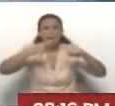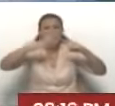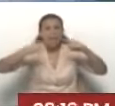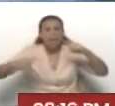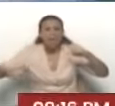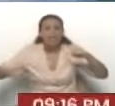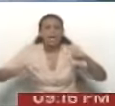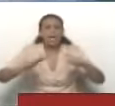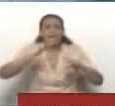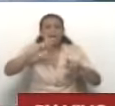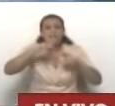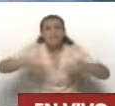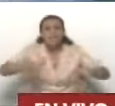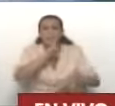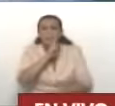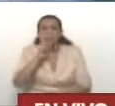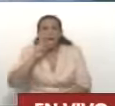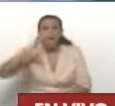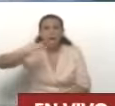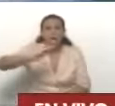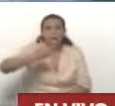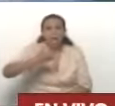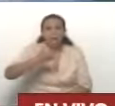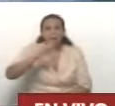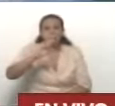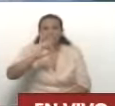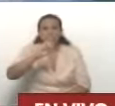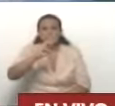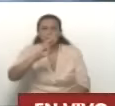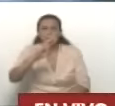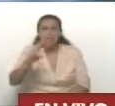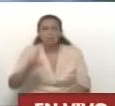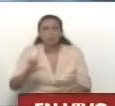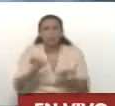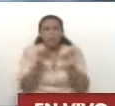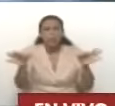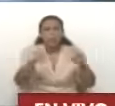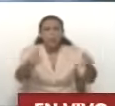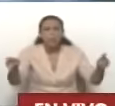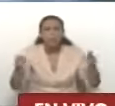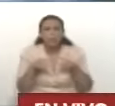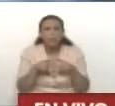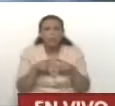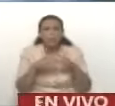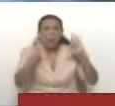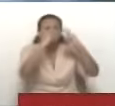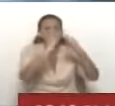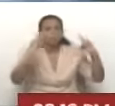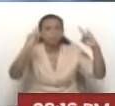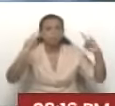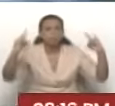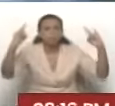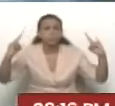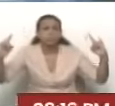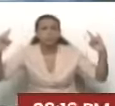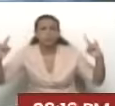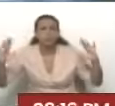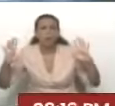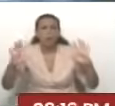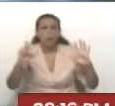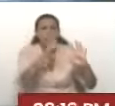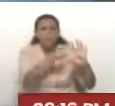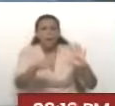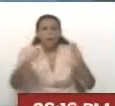El Chispero, que tiene un alcance, presidente, de construcción